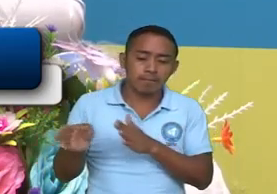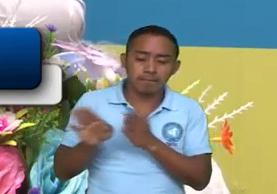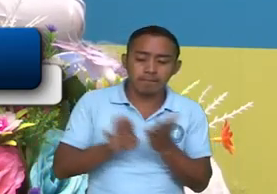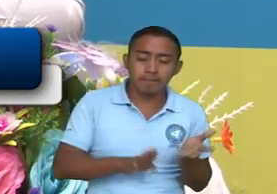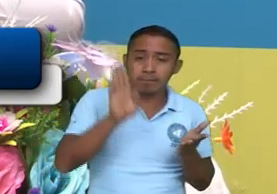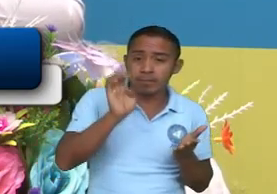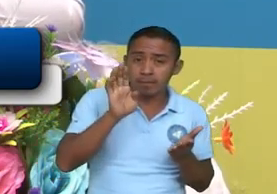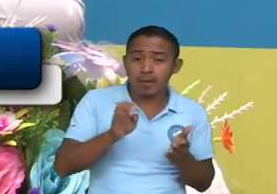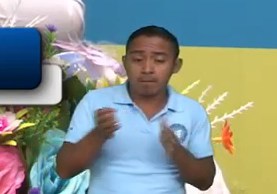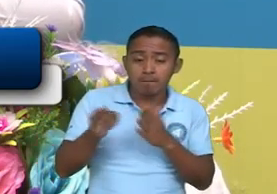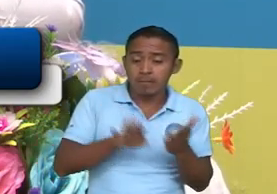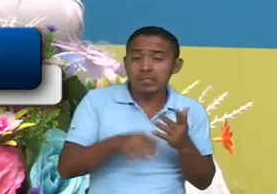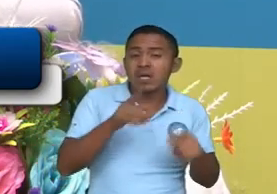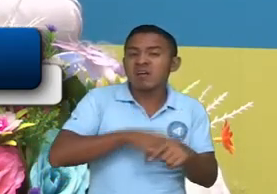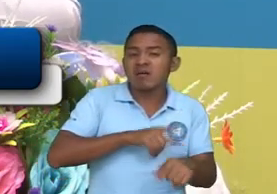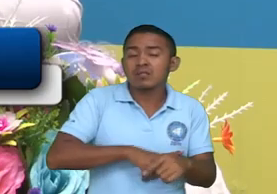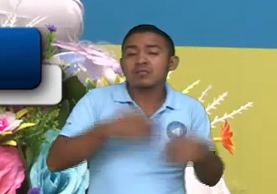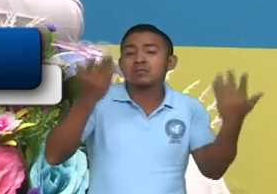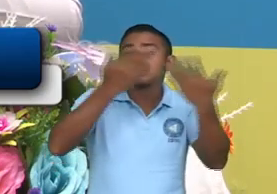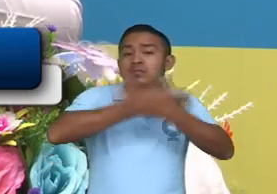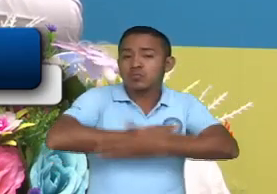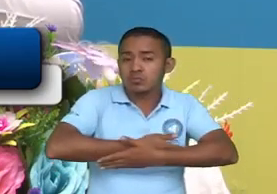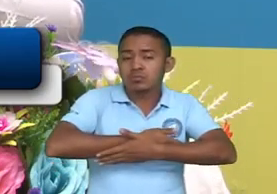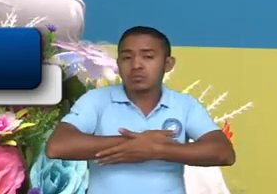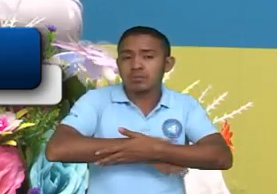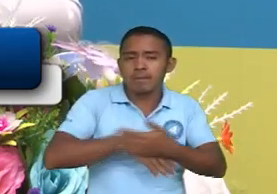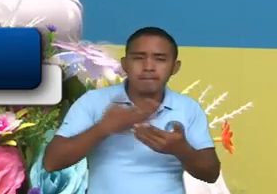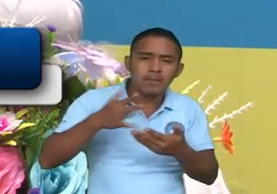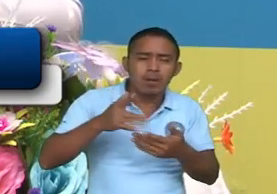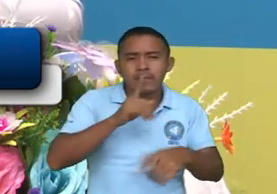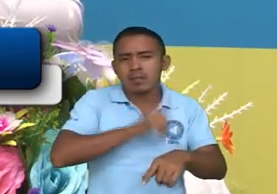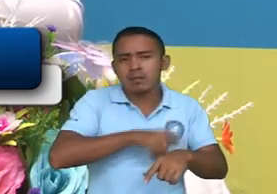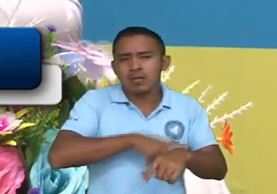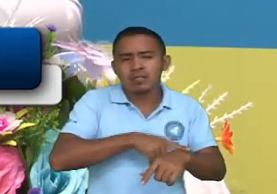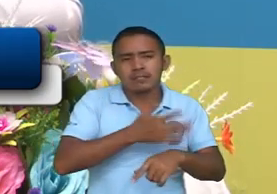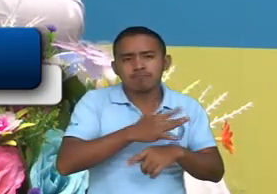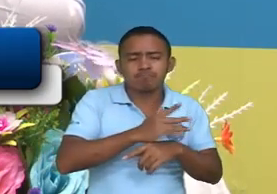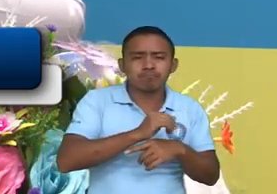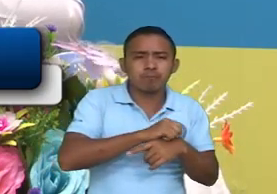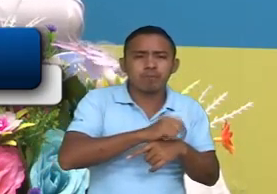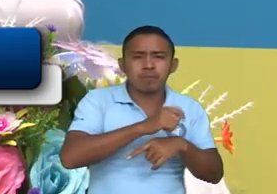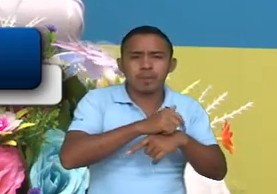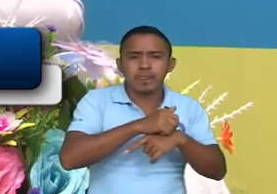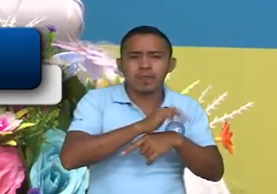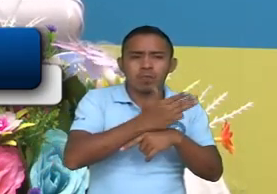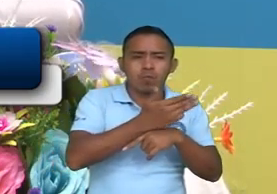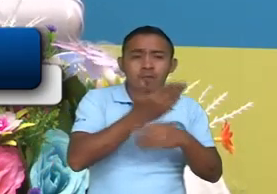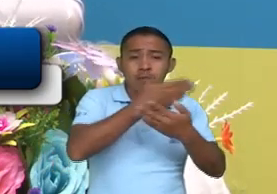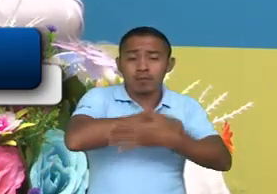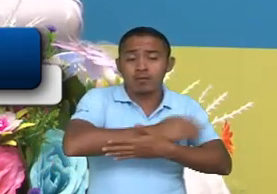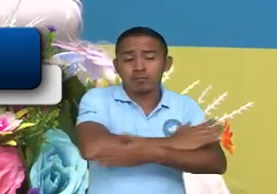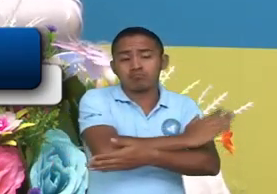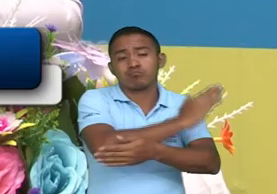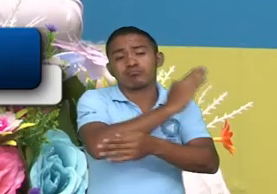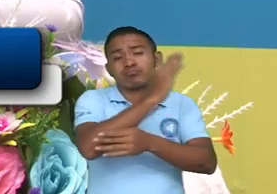fallecimiento de un bebé que aparentemente estaba sano y que no es previsto. Los